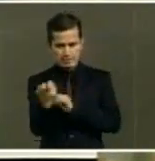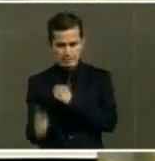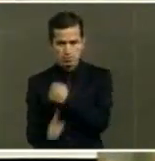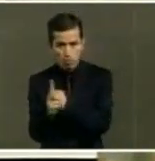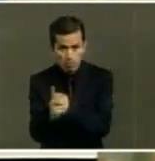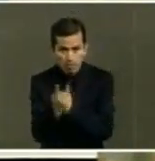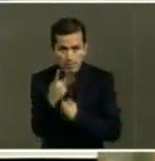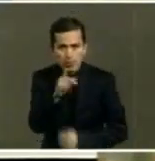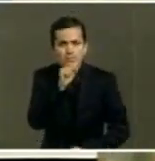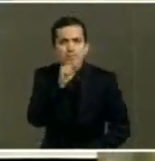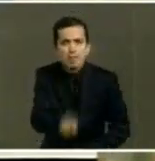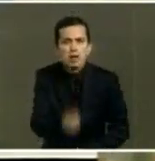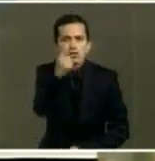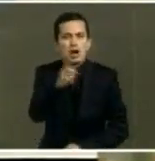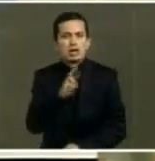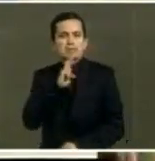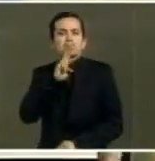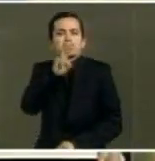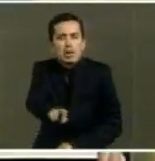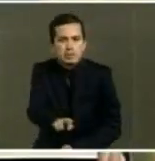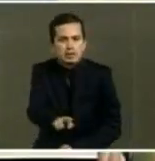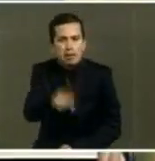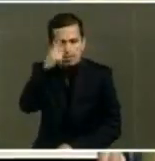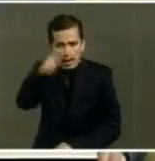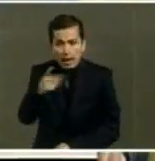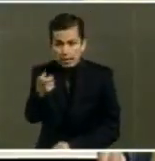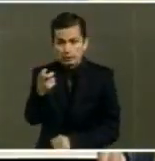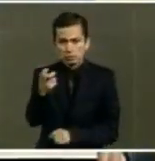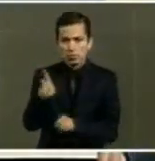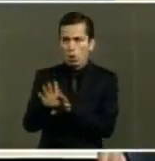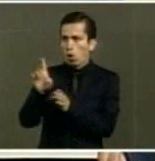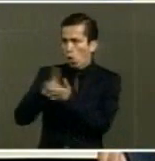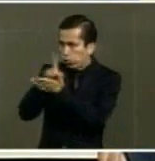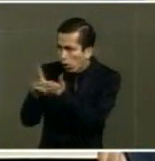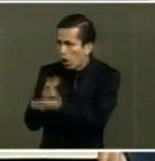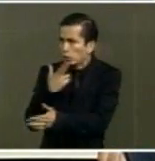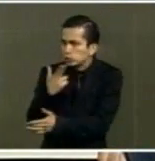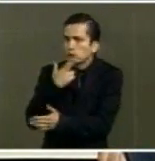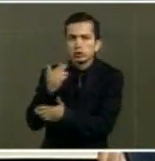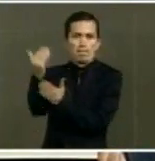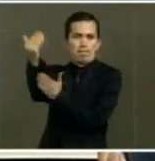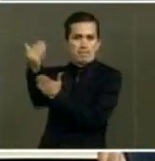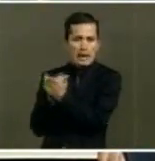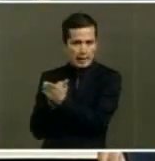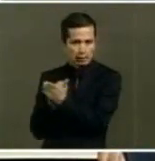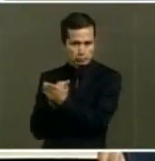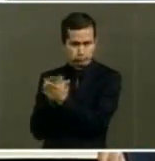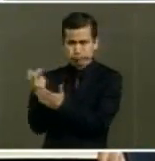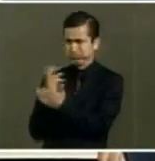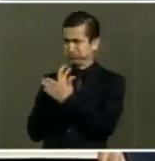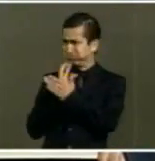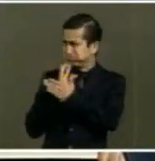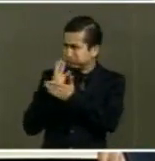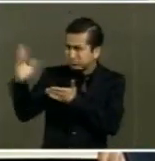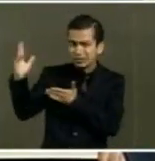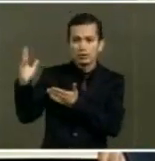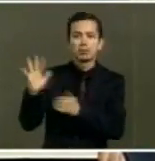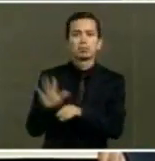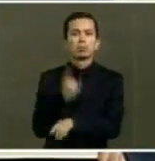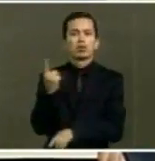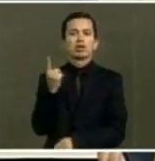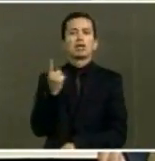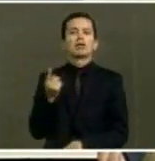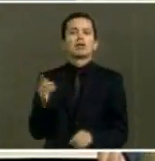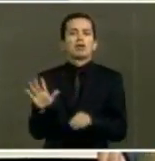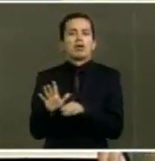solución que reduzca sustancialmente esas exorbitantes rentas, porque lo que fortalece a los criminales y